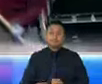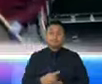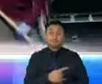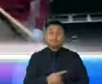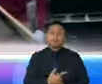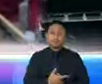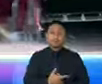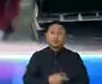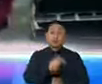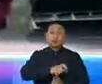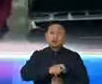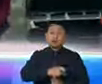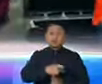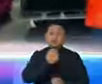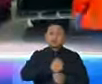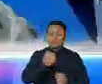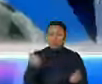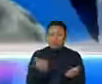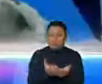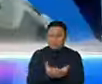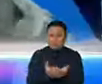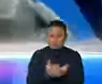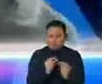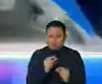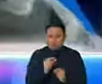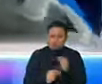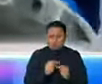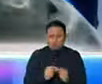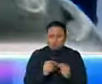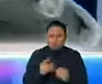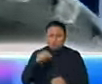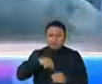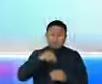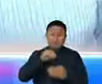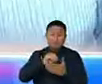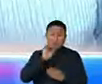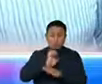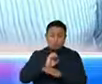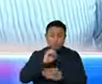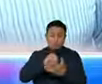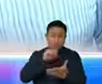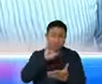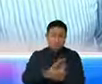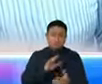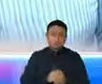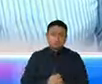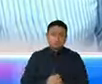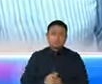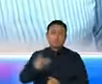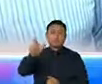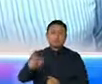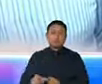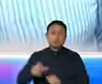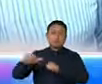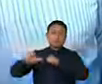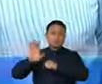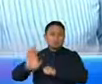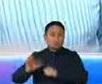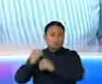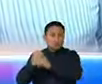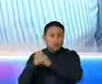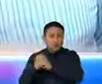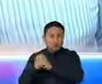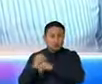trabajadores recolectores de basura, deberían irse aplicando con mayor rigurosidad en el Ecuador. Entonces esta gente, la administración tiene la obligación ellos